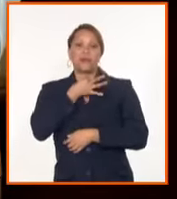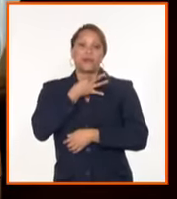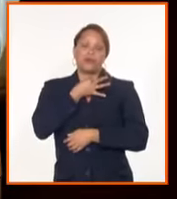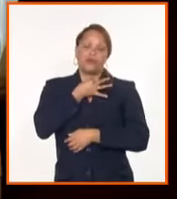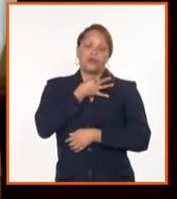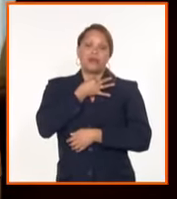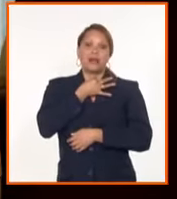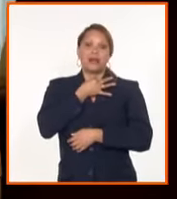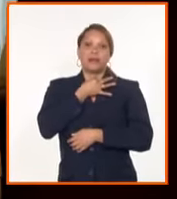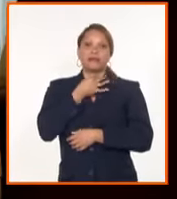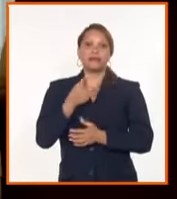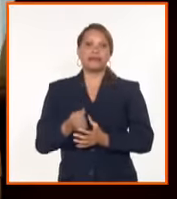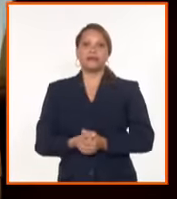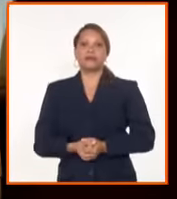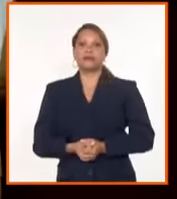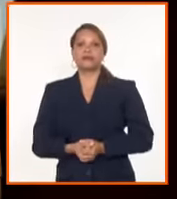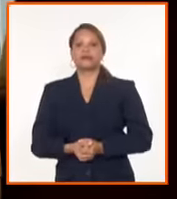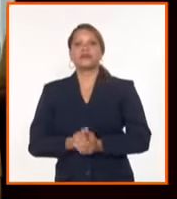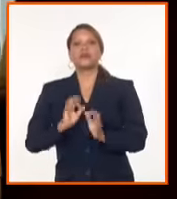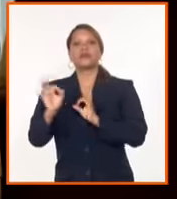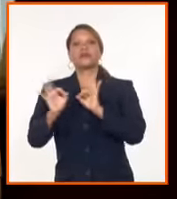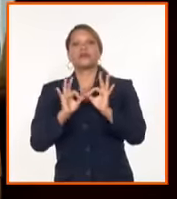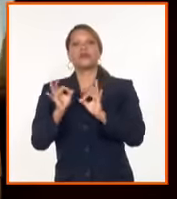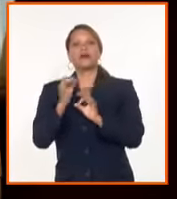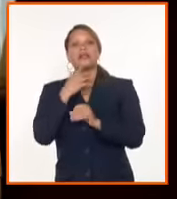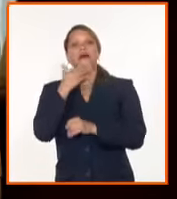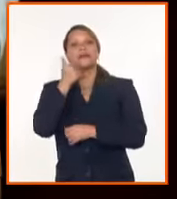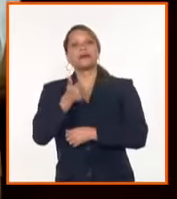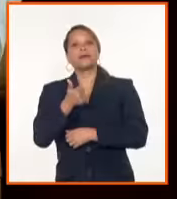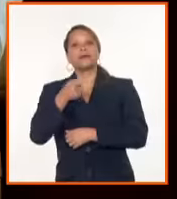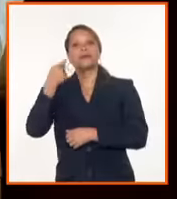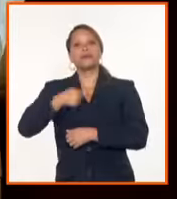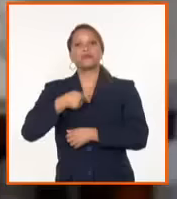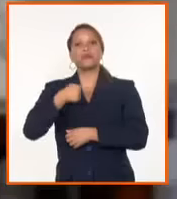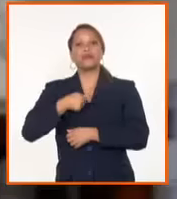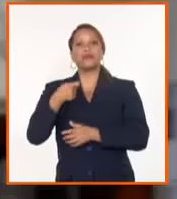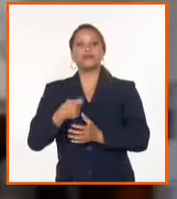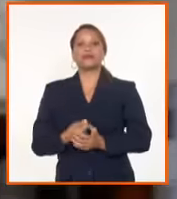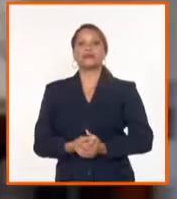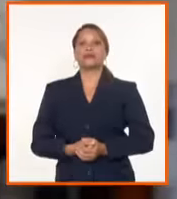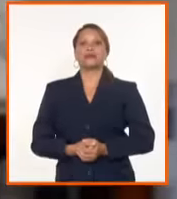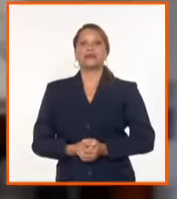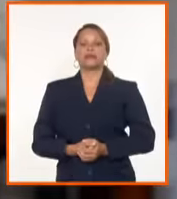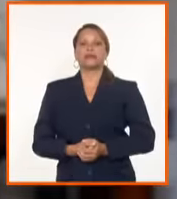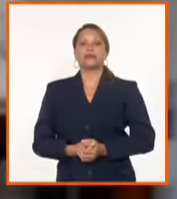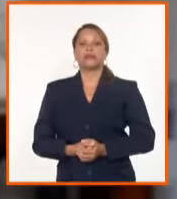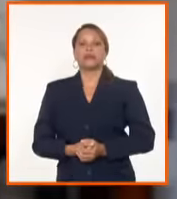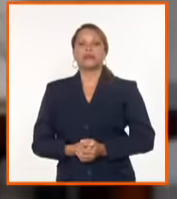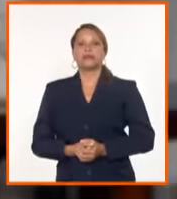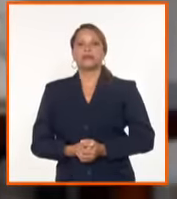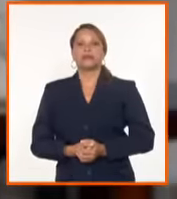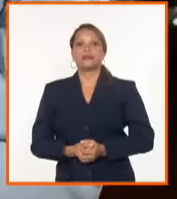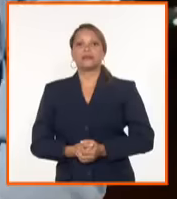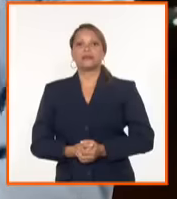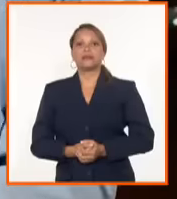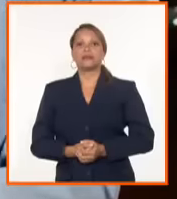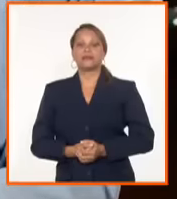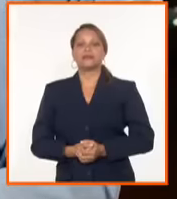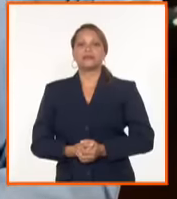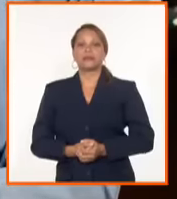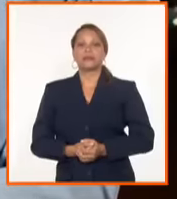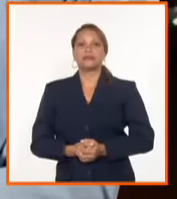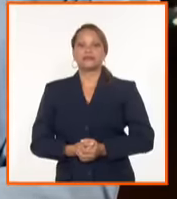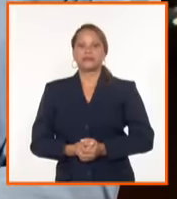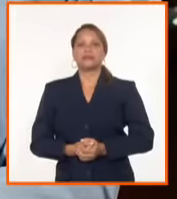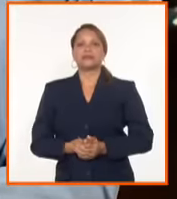vulnerabilidad, preservando la mayor justicia social posible en estas condiciones. Porque estamos en un momento donde